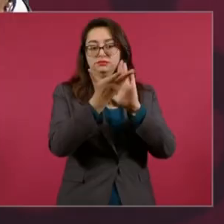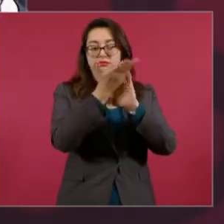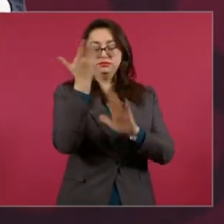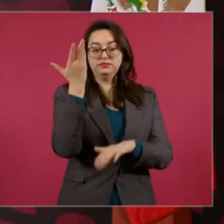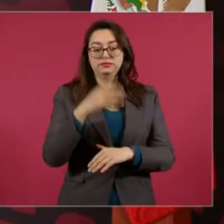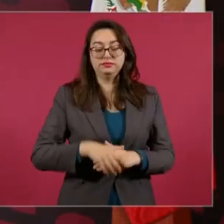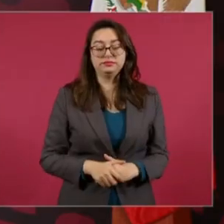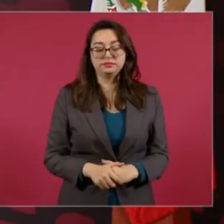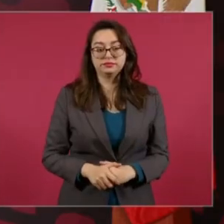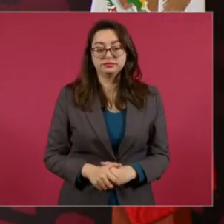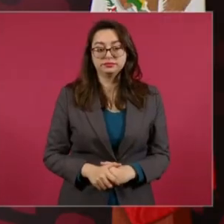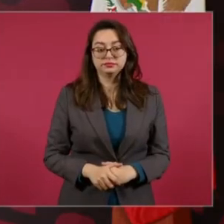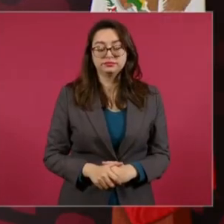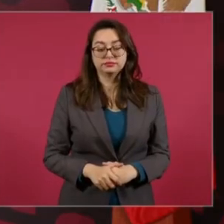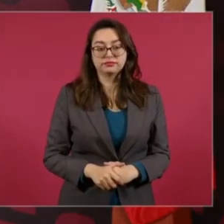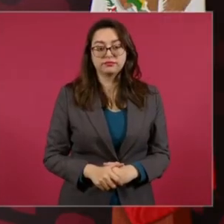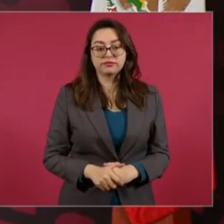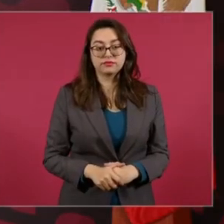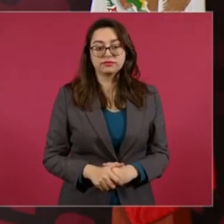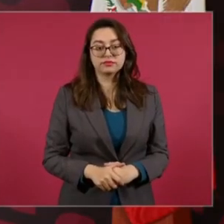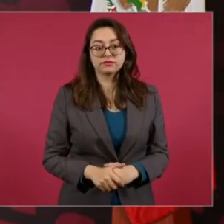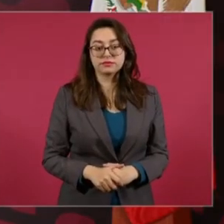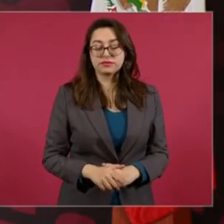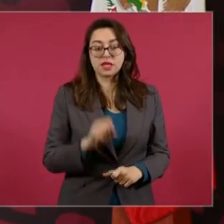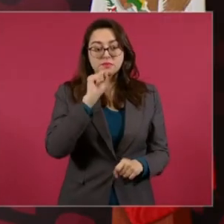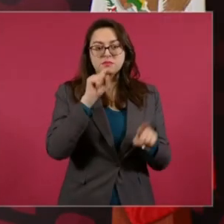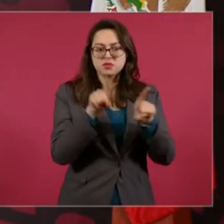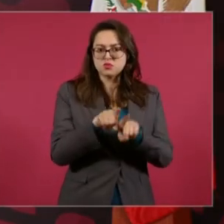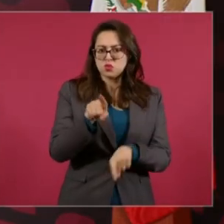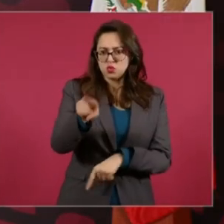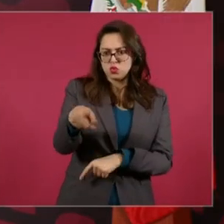Como allá en tu pueblo,